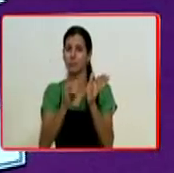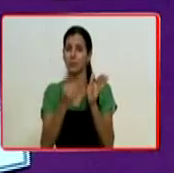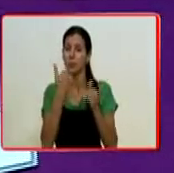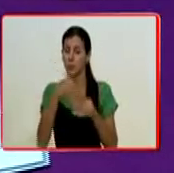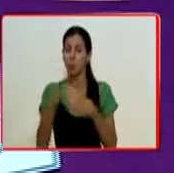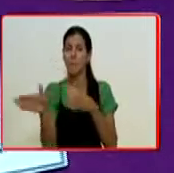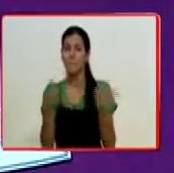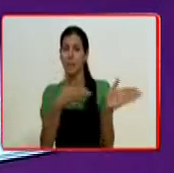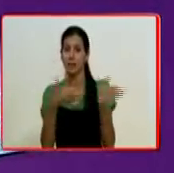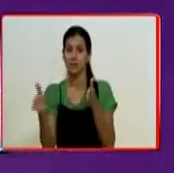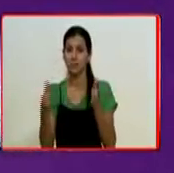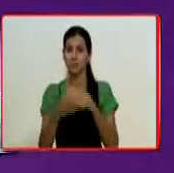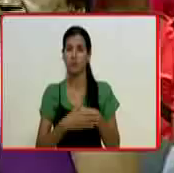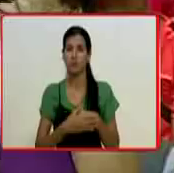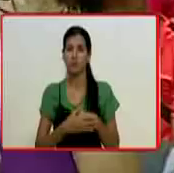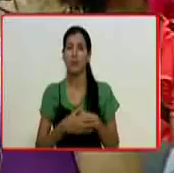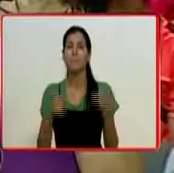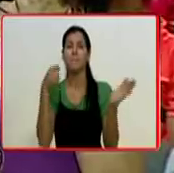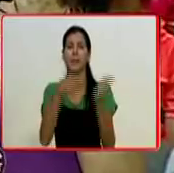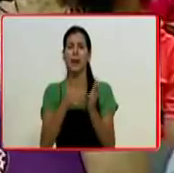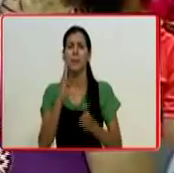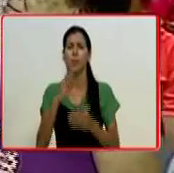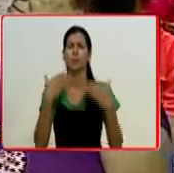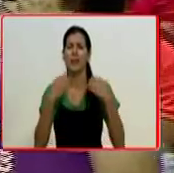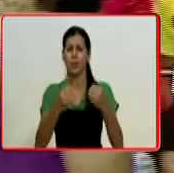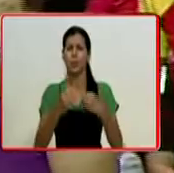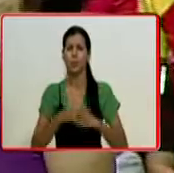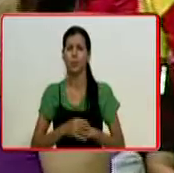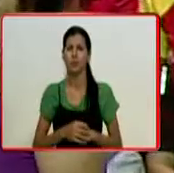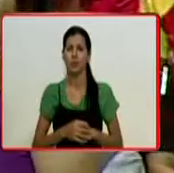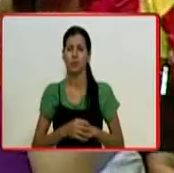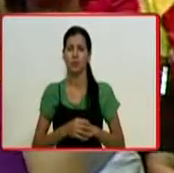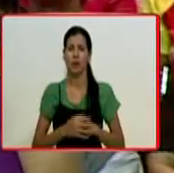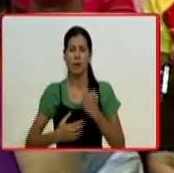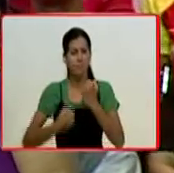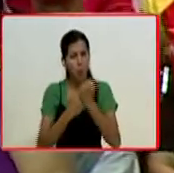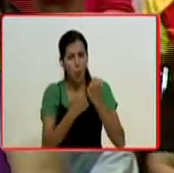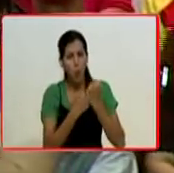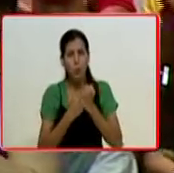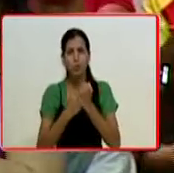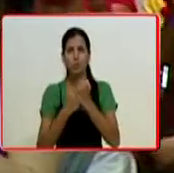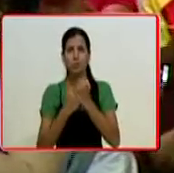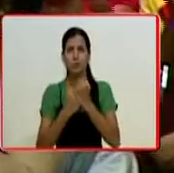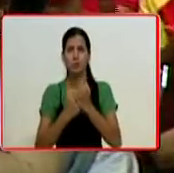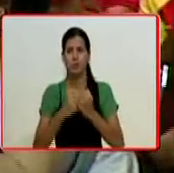marzo, activaremos el bono salud para respaldar a nuestros pensionados